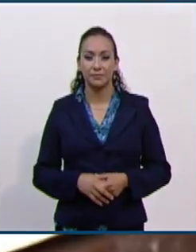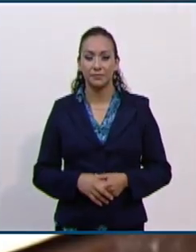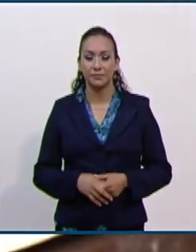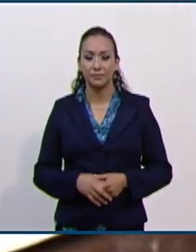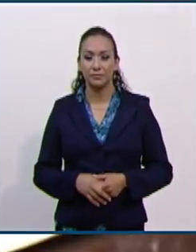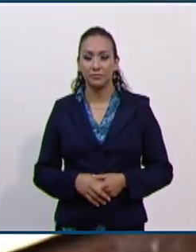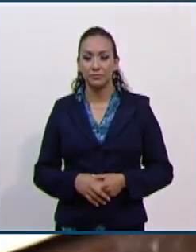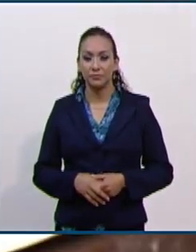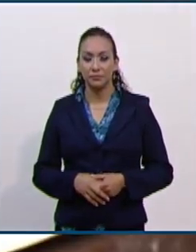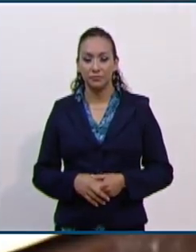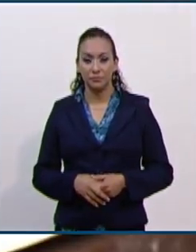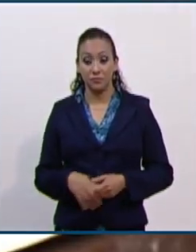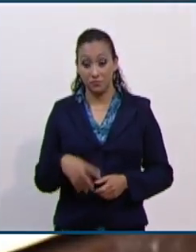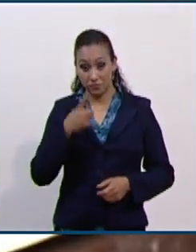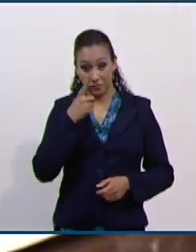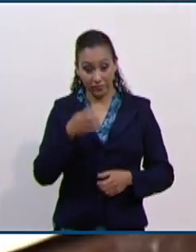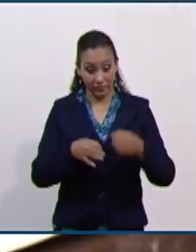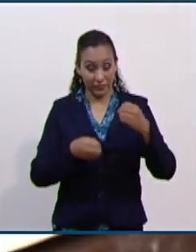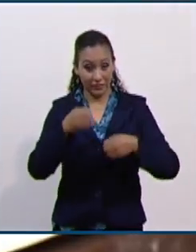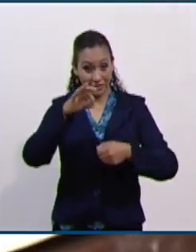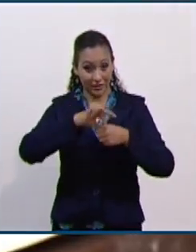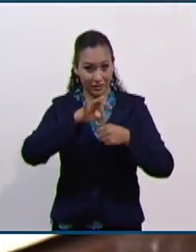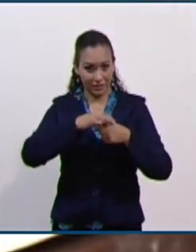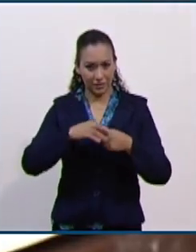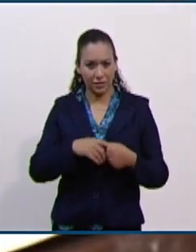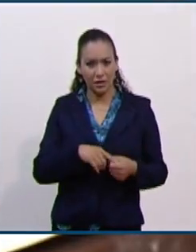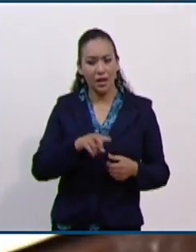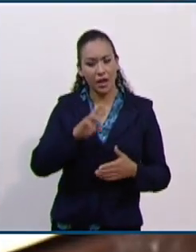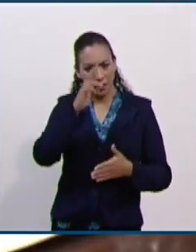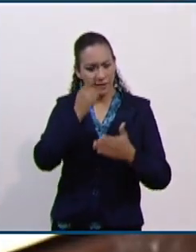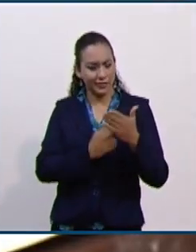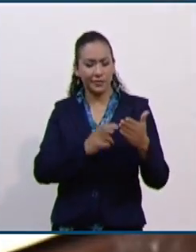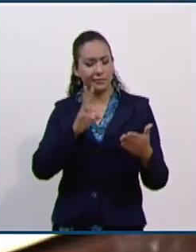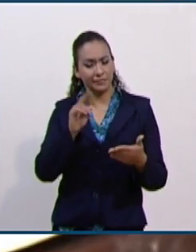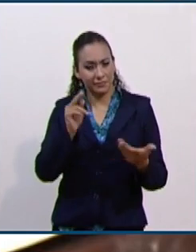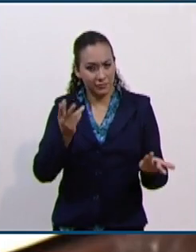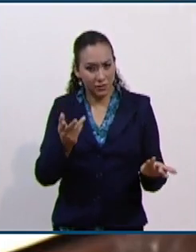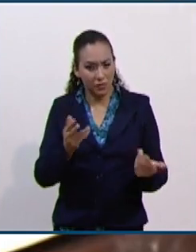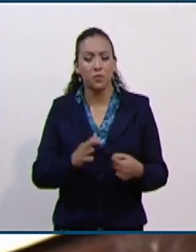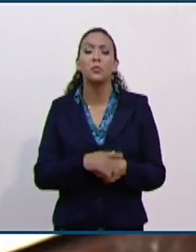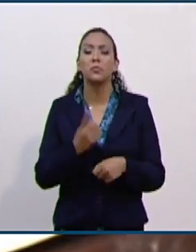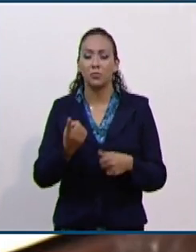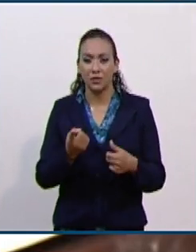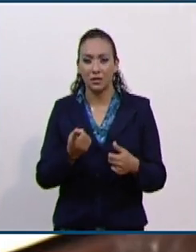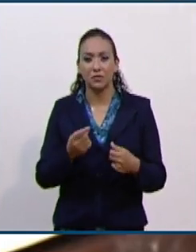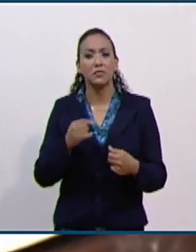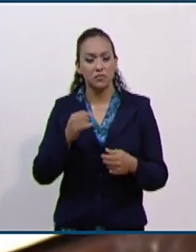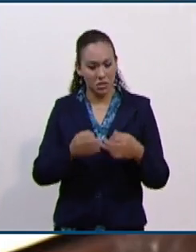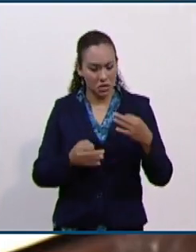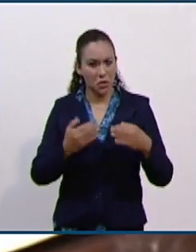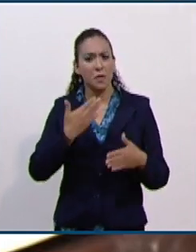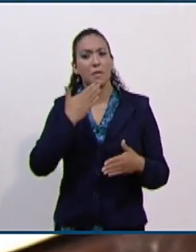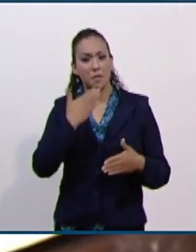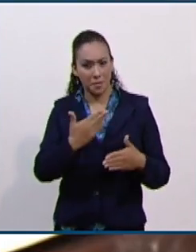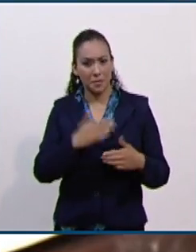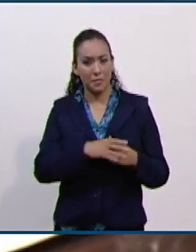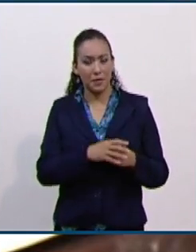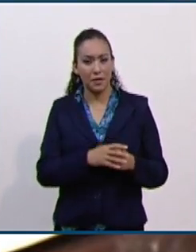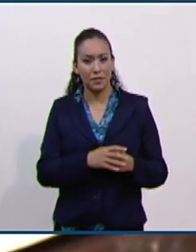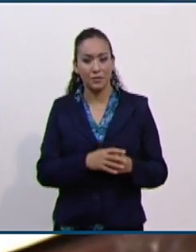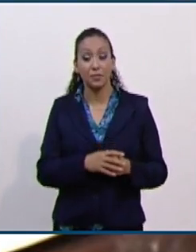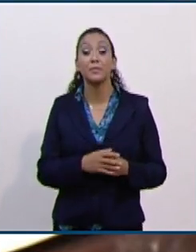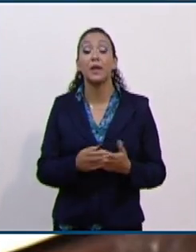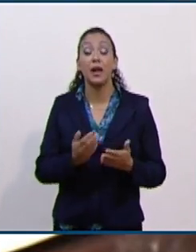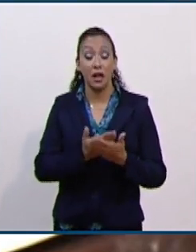Contrario a lo que argumenta, el tribunal local no incurrió en falta de exhaustividad e incongruencia, sino que juzgó de forma integral su pretensión,